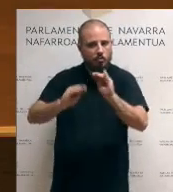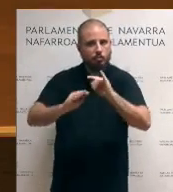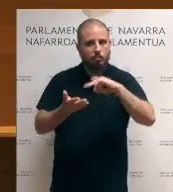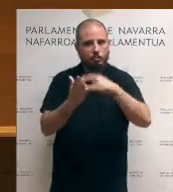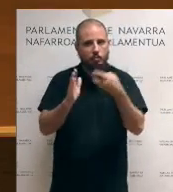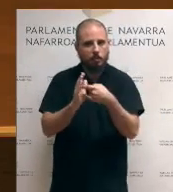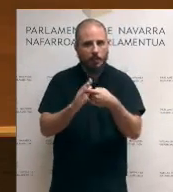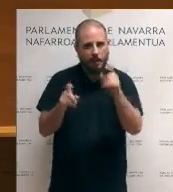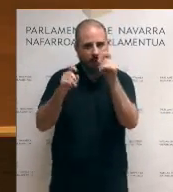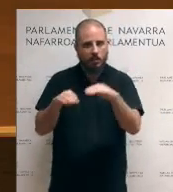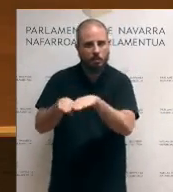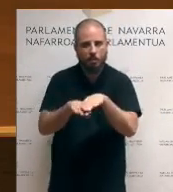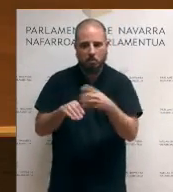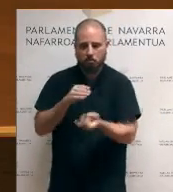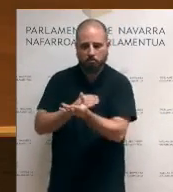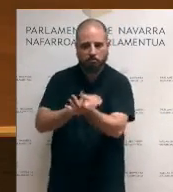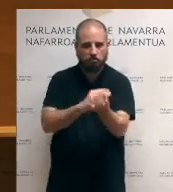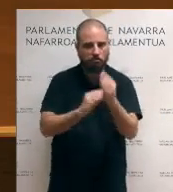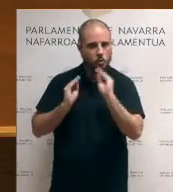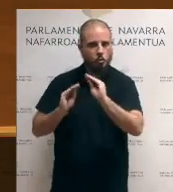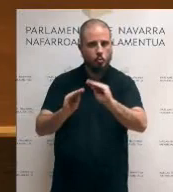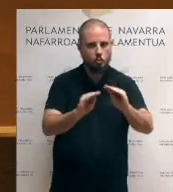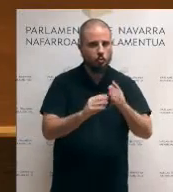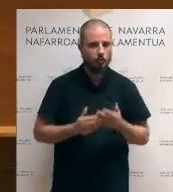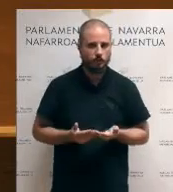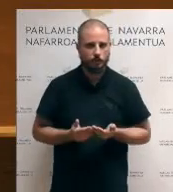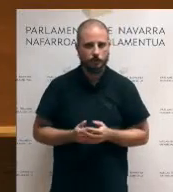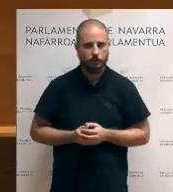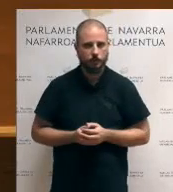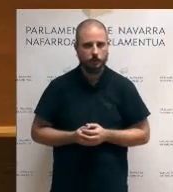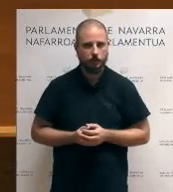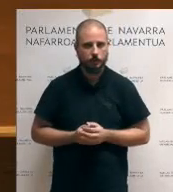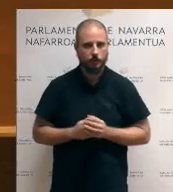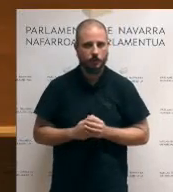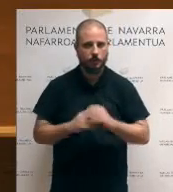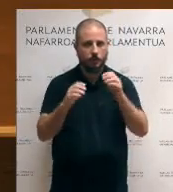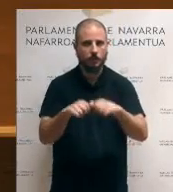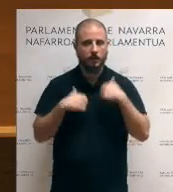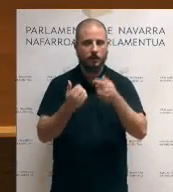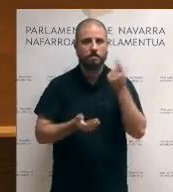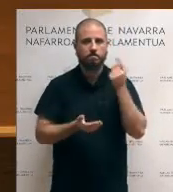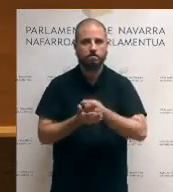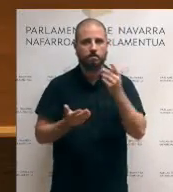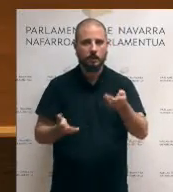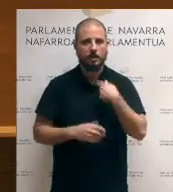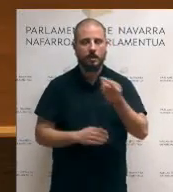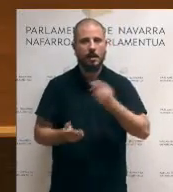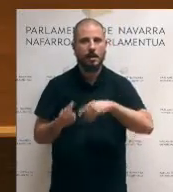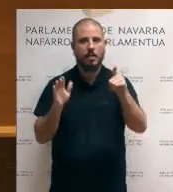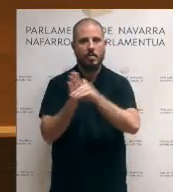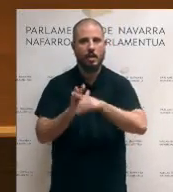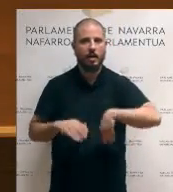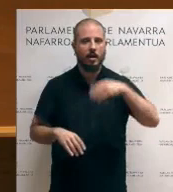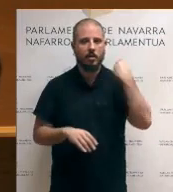coeducación. Bueno, empezaron de nuevo, sí, y tengo que reconocerles que el Decreto Foral 72/2021 amplió de 4